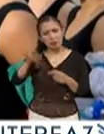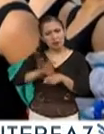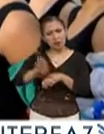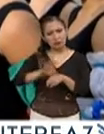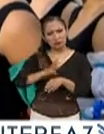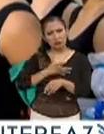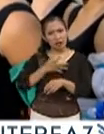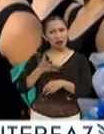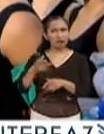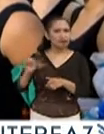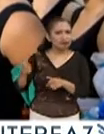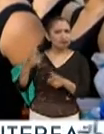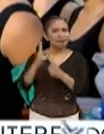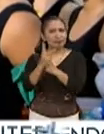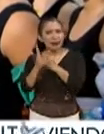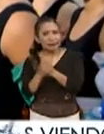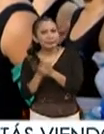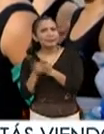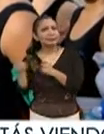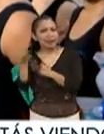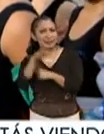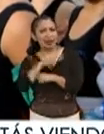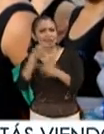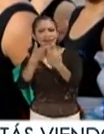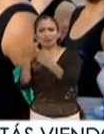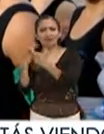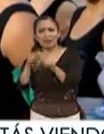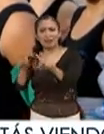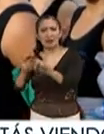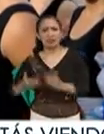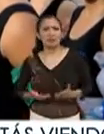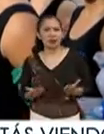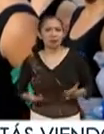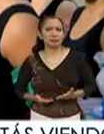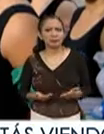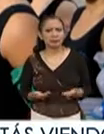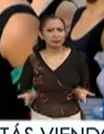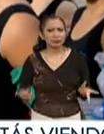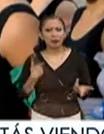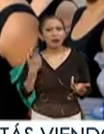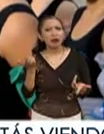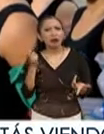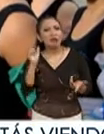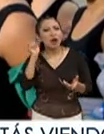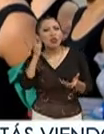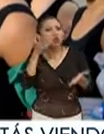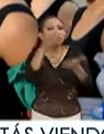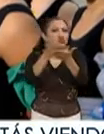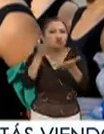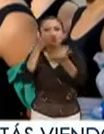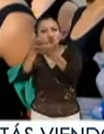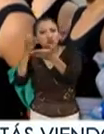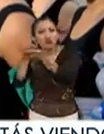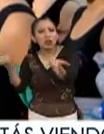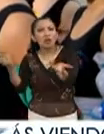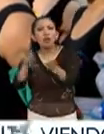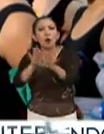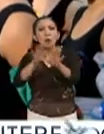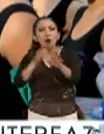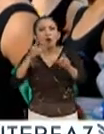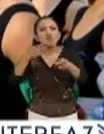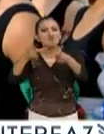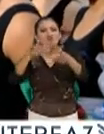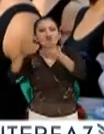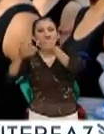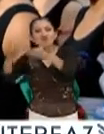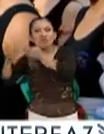Brasil también es un país donde existen muchos tipos de danza. ¿Cada cuándo ustedes se presentan y cómo se van